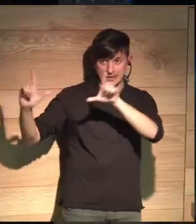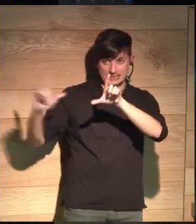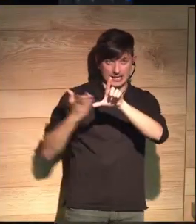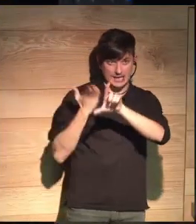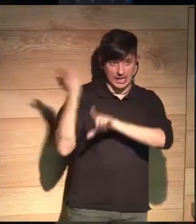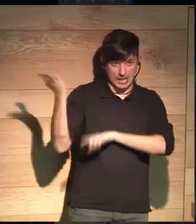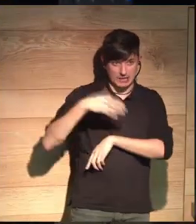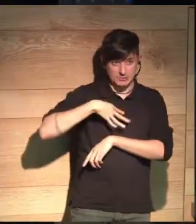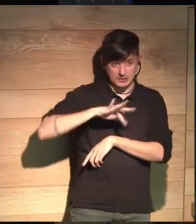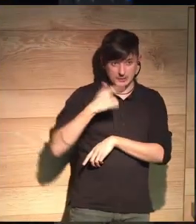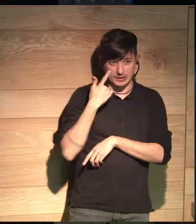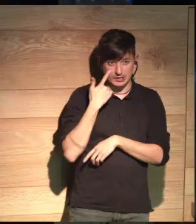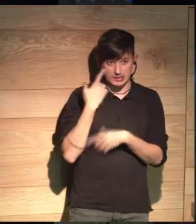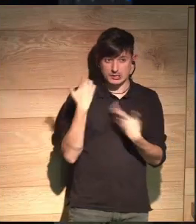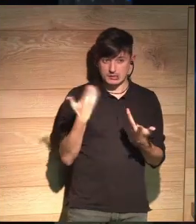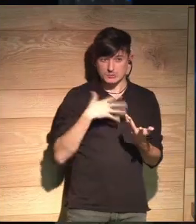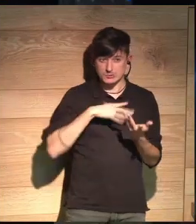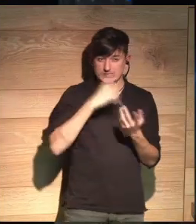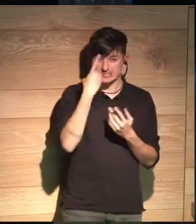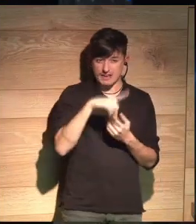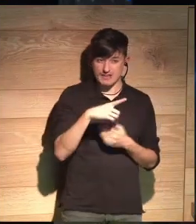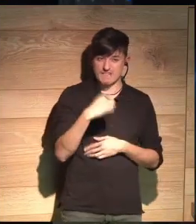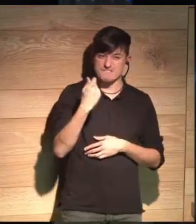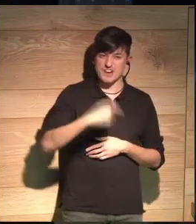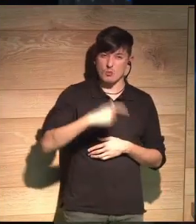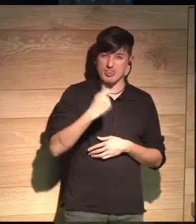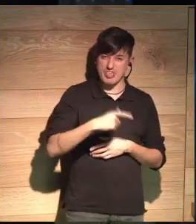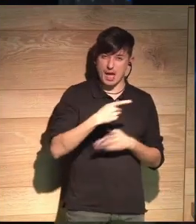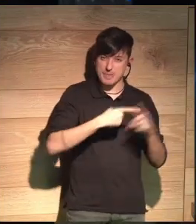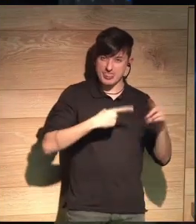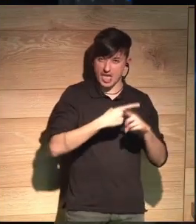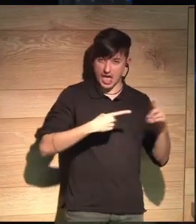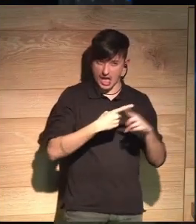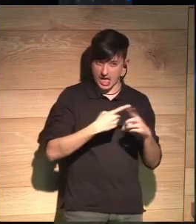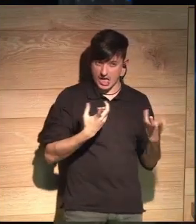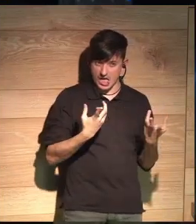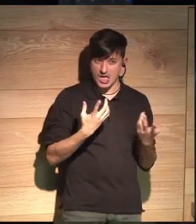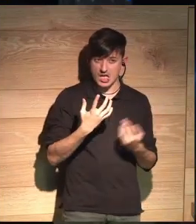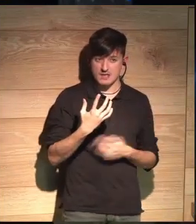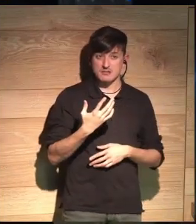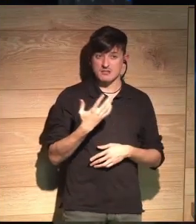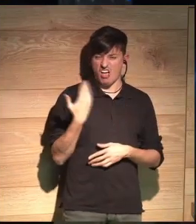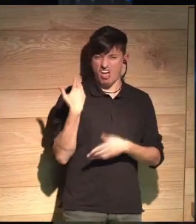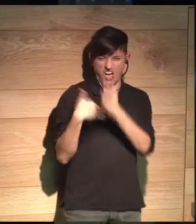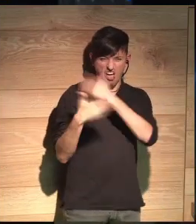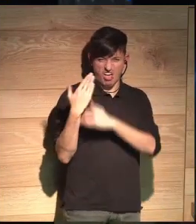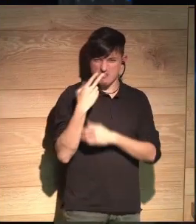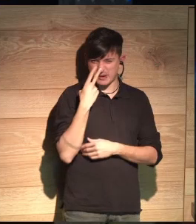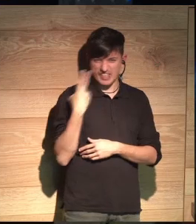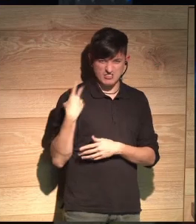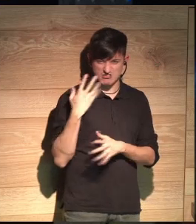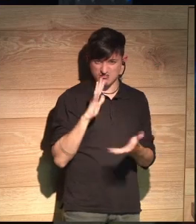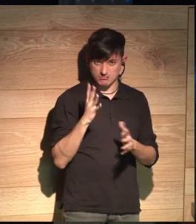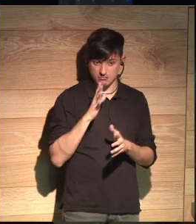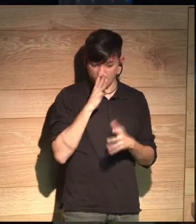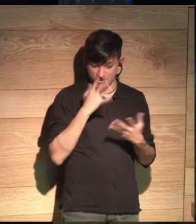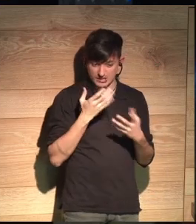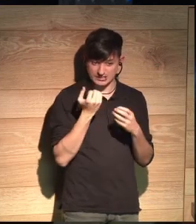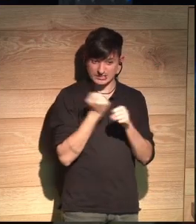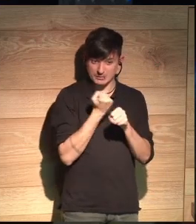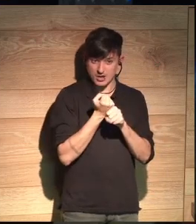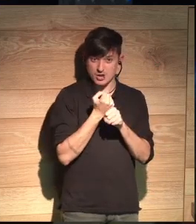a través de estos datos se puede determinar la frecuencia media de vibración del puente entonces lo que estamos haciendo ahora mismo esto fue hace un par de años lo que estamos haciendo ahora mismo es trabajar con